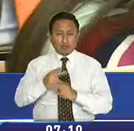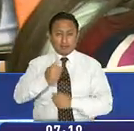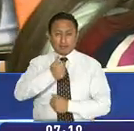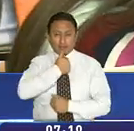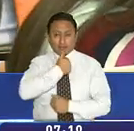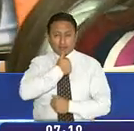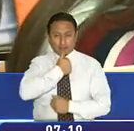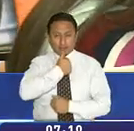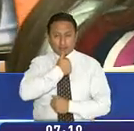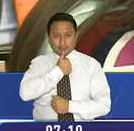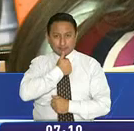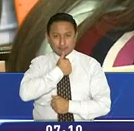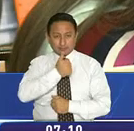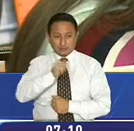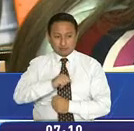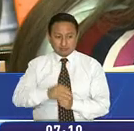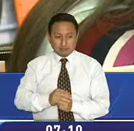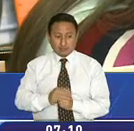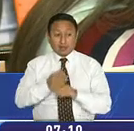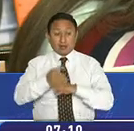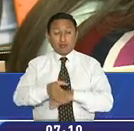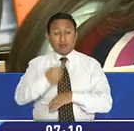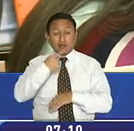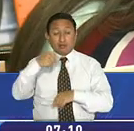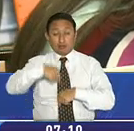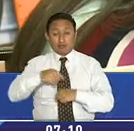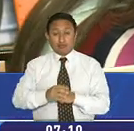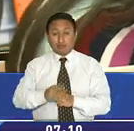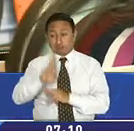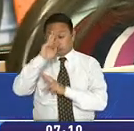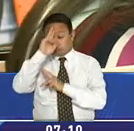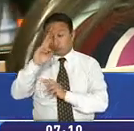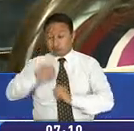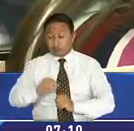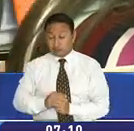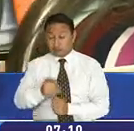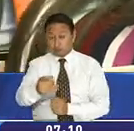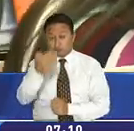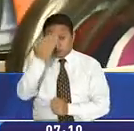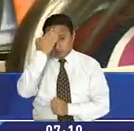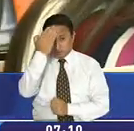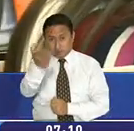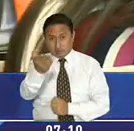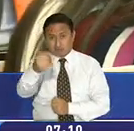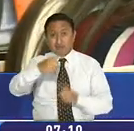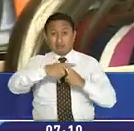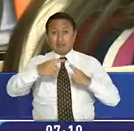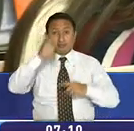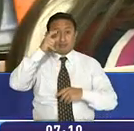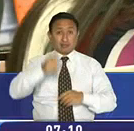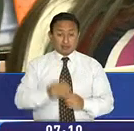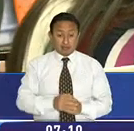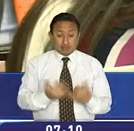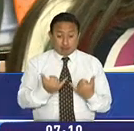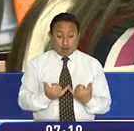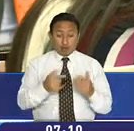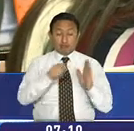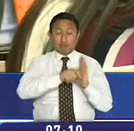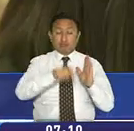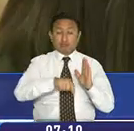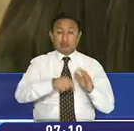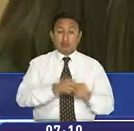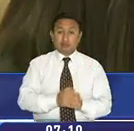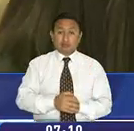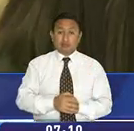me dirían que estoy afectando a la honra, y usted sabe quiénes son, exfiscales generales que ahora están defendiendo el lavado de activos. Salazar emitió